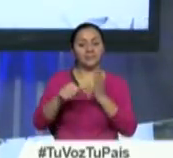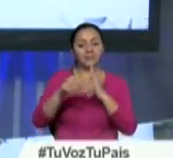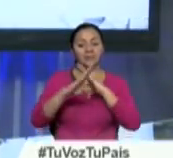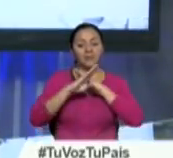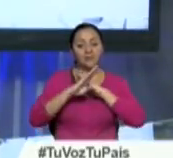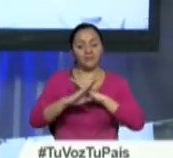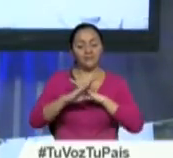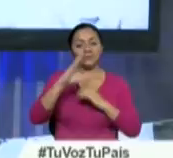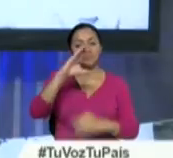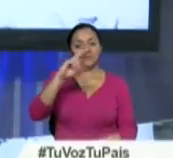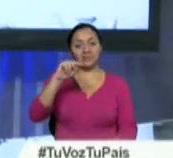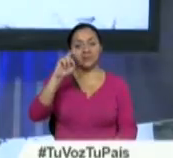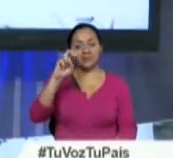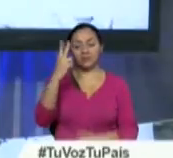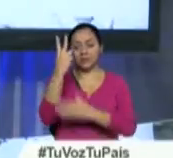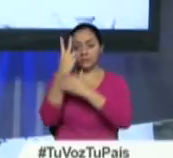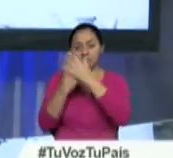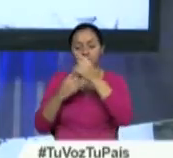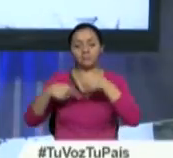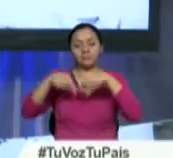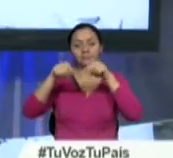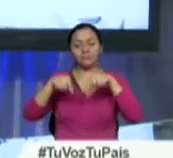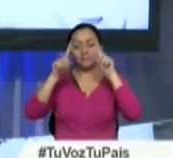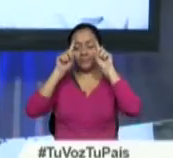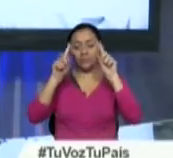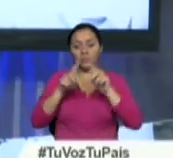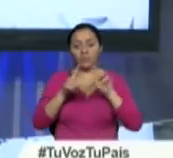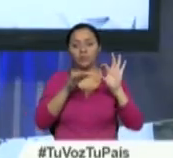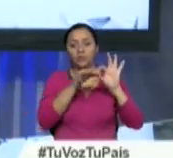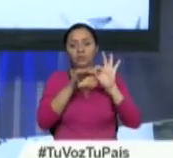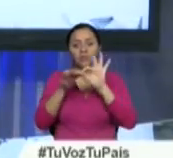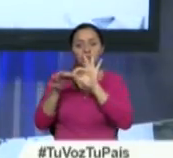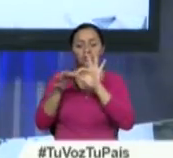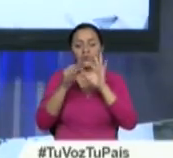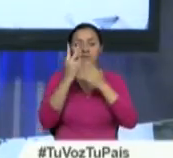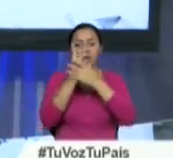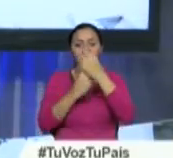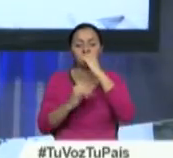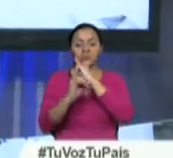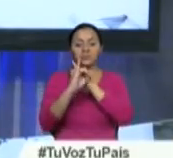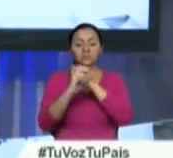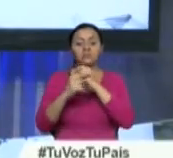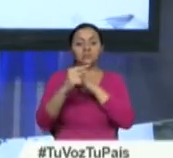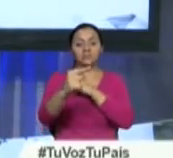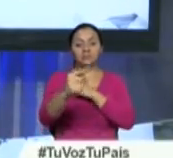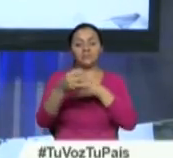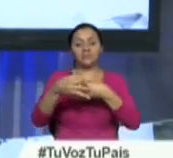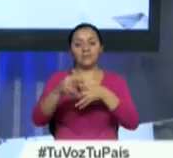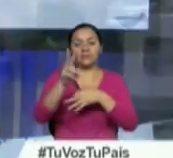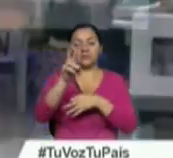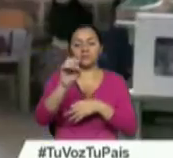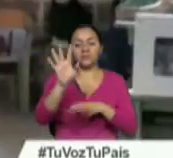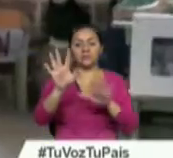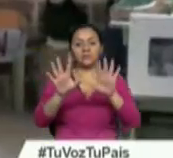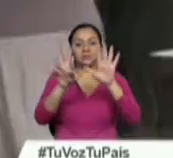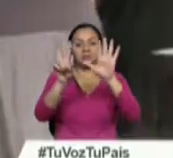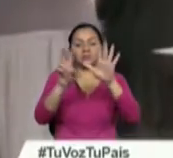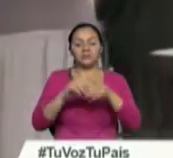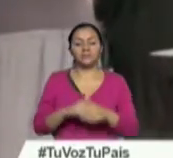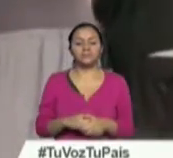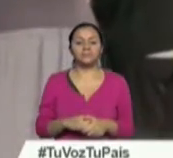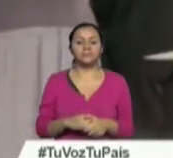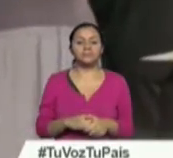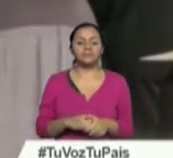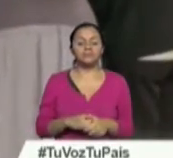y el Consejo Nacional Electoral firmaron un importante acuerdo de cooperación para los comicios de 2017. El propósito